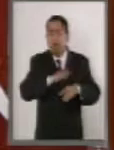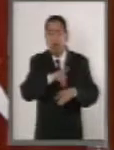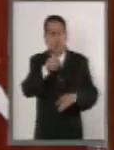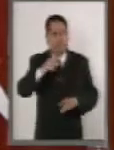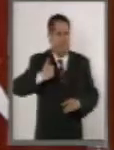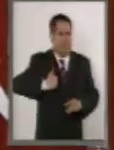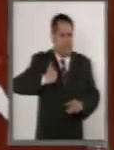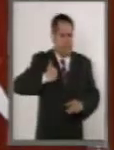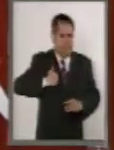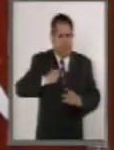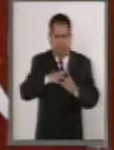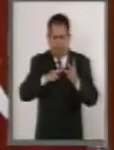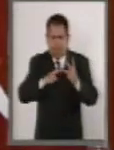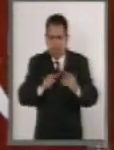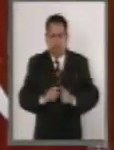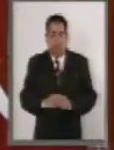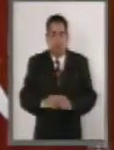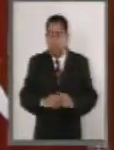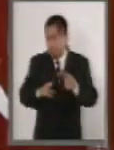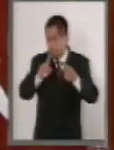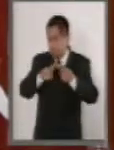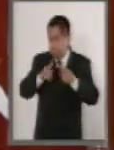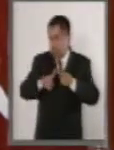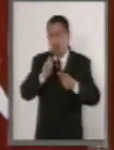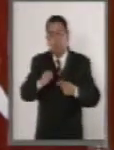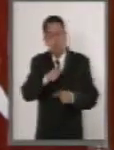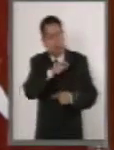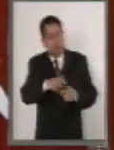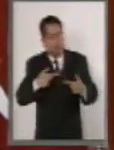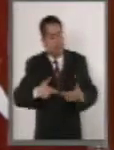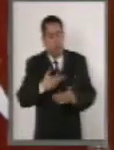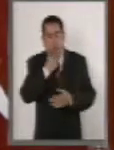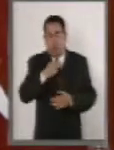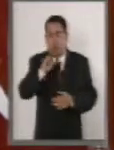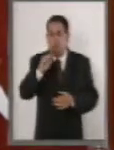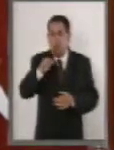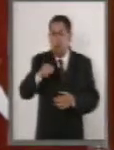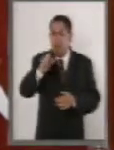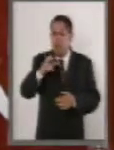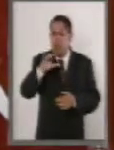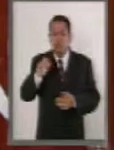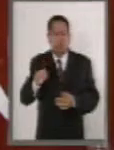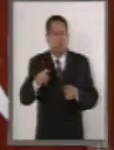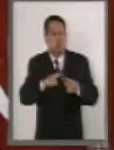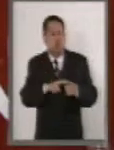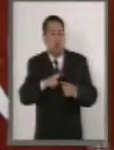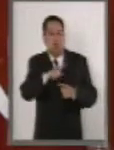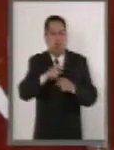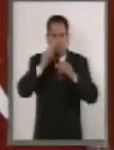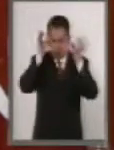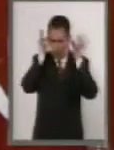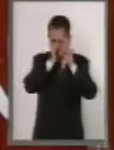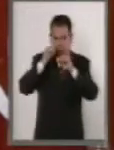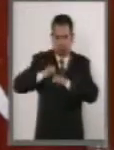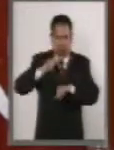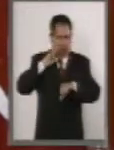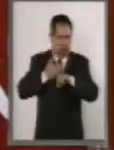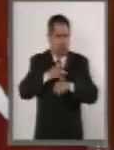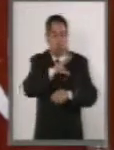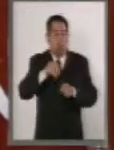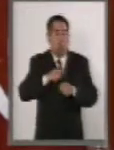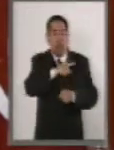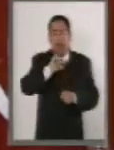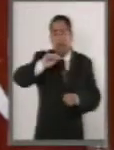Canadá. El primero de los casos es del ciudadano Juan Mauricio Toussaint Ribot como cónsul general de México en San